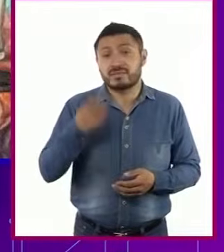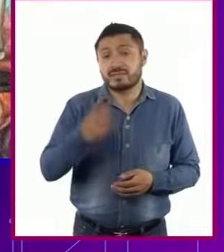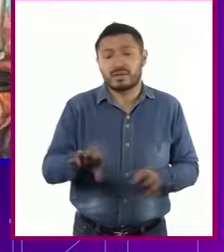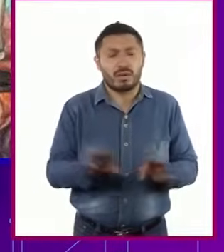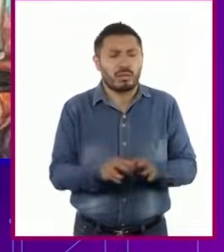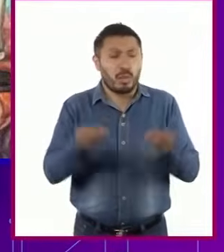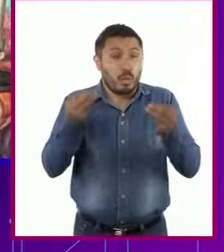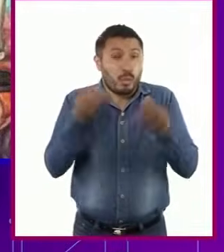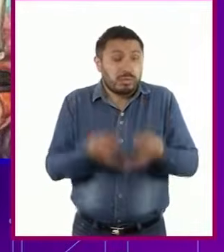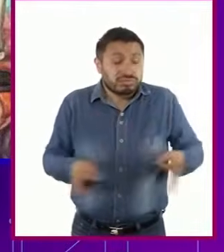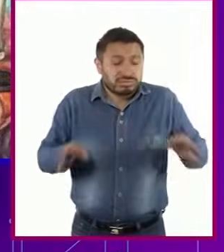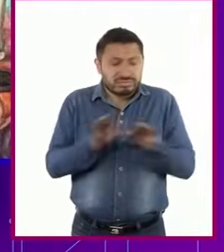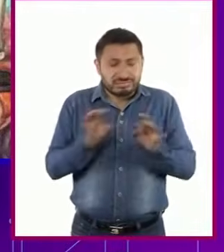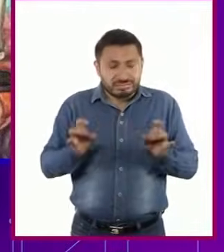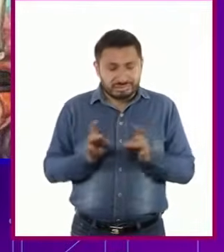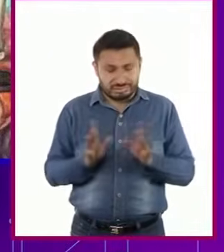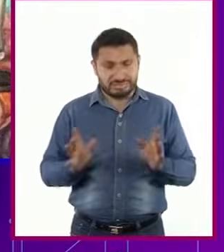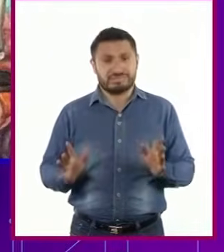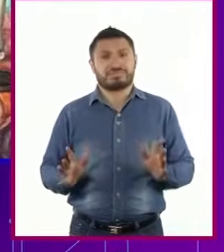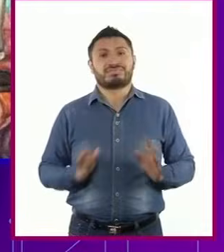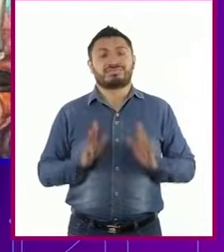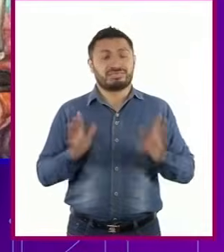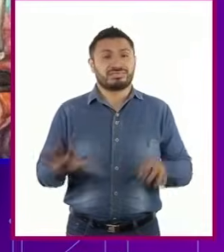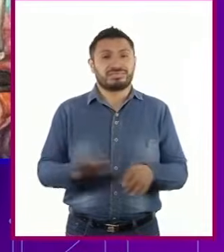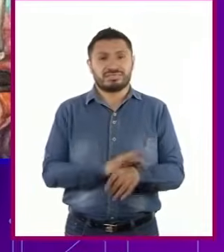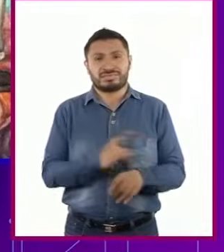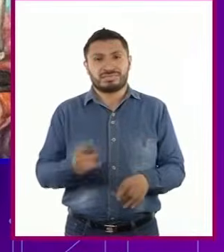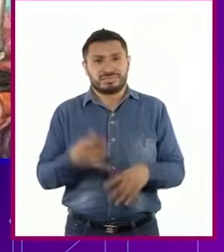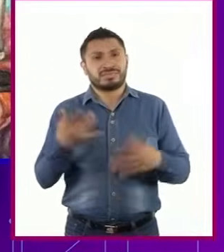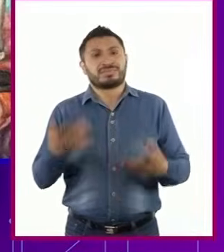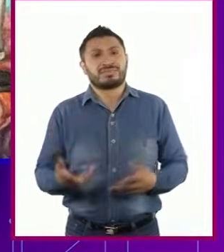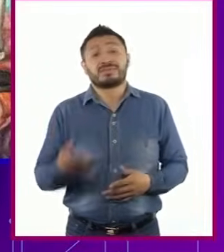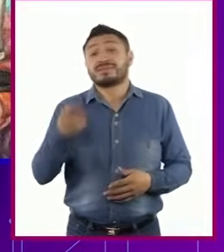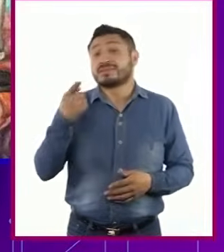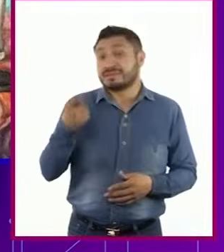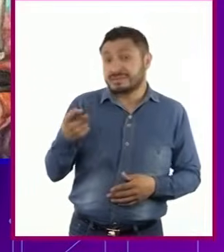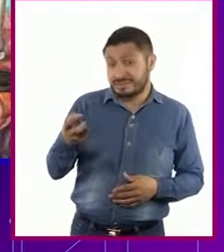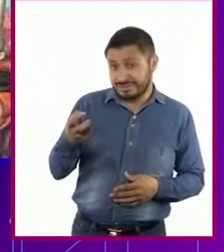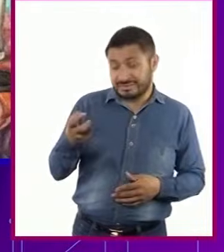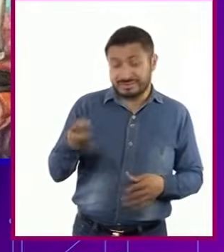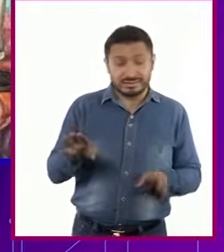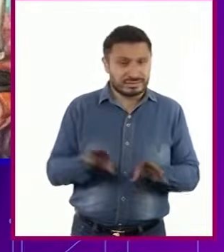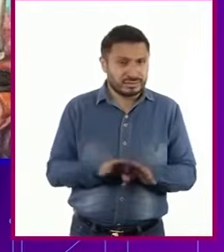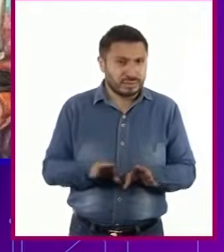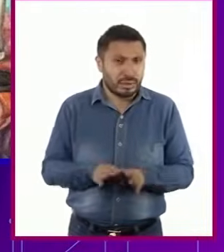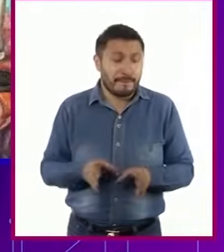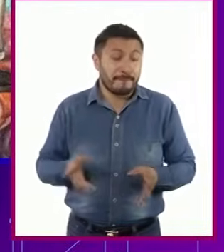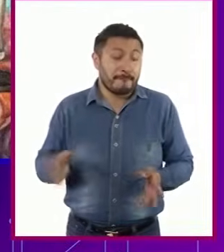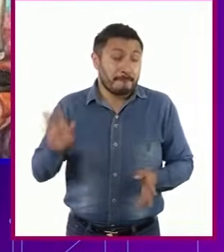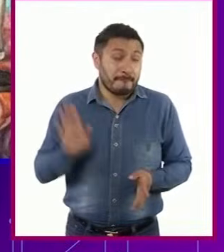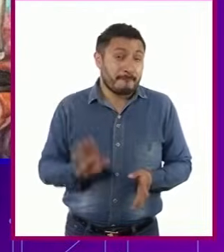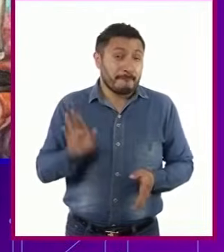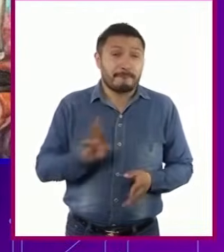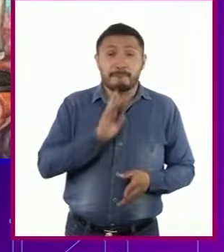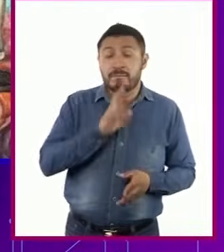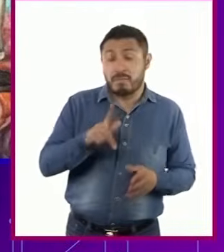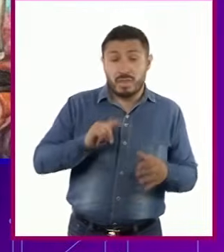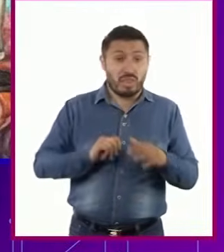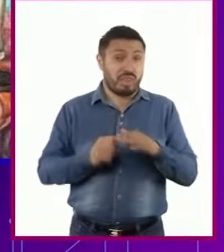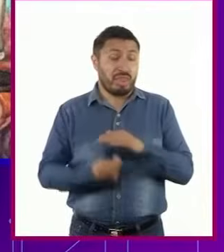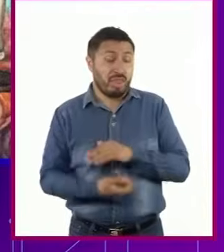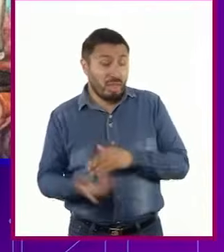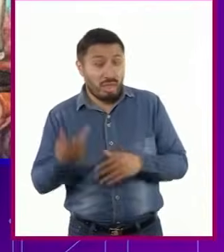impactante porque a pesar pues de que supuestamente hay mejores